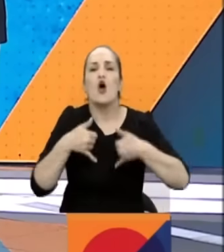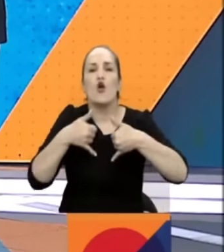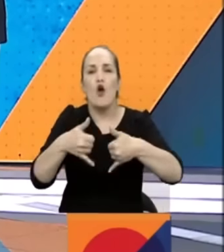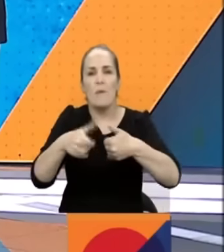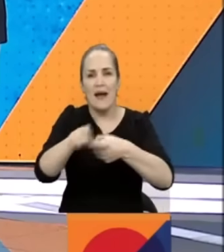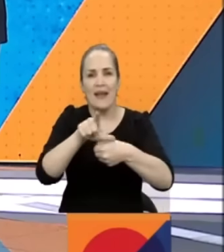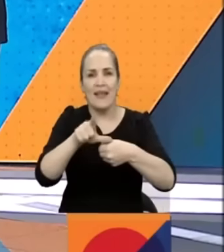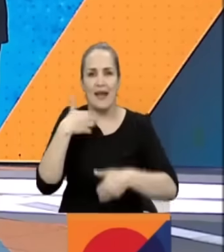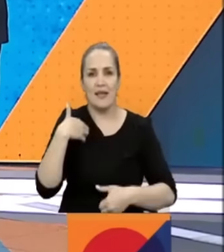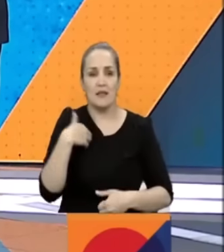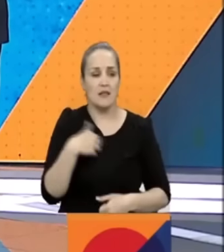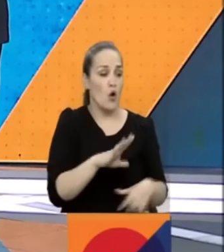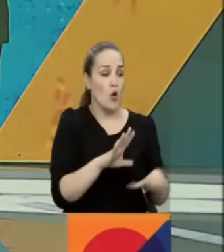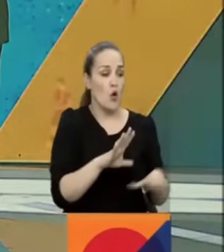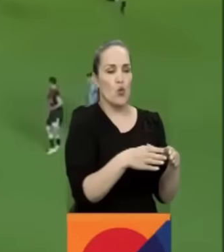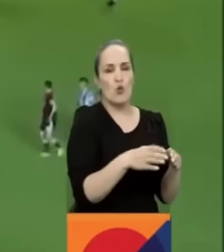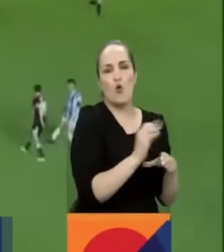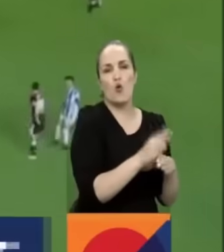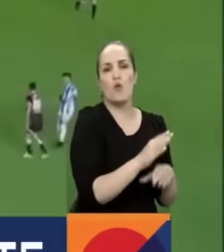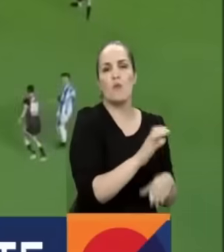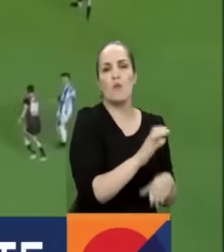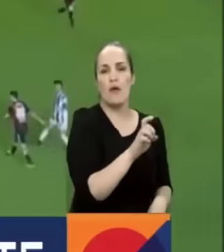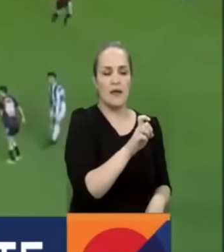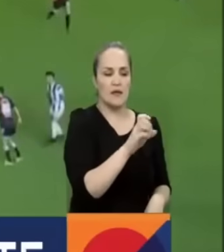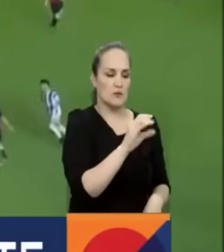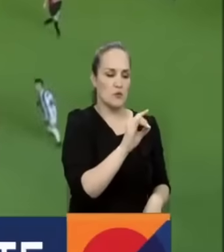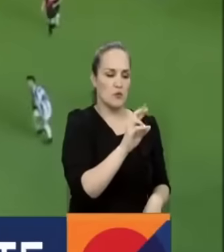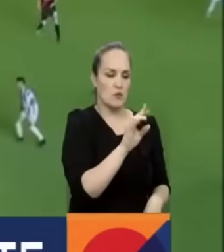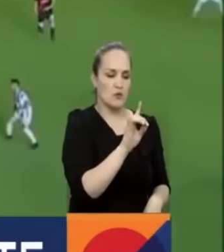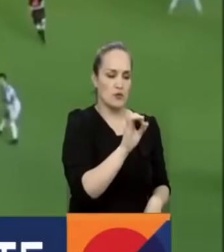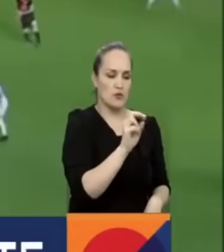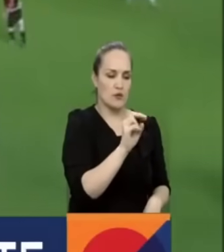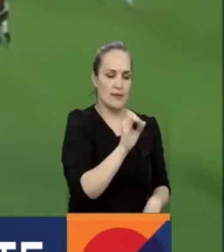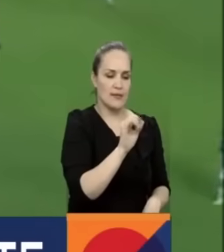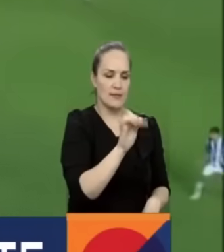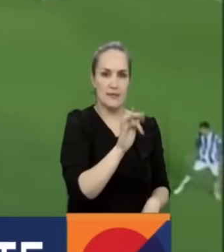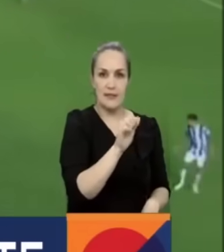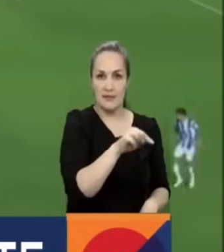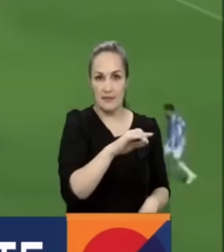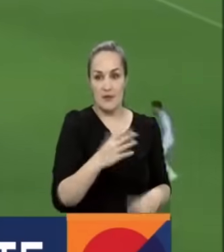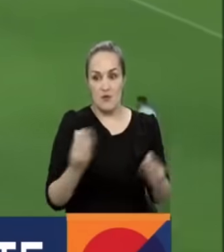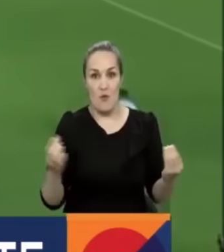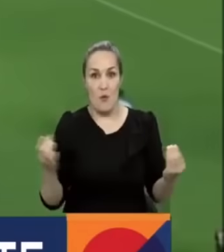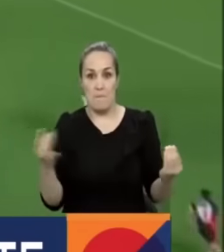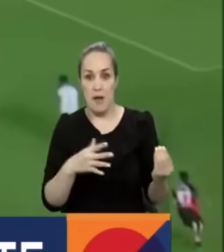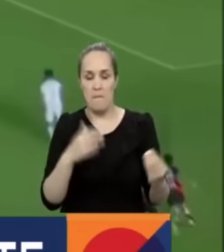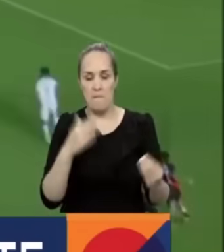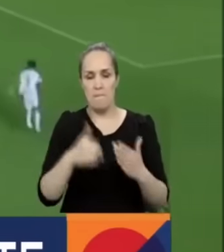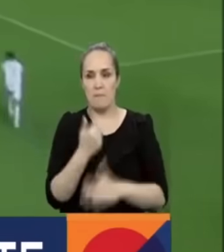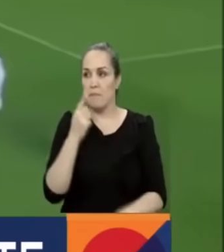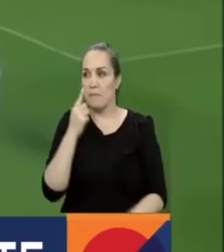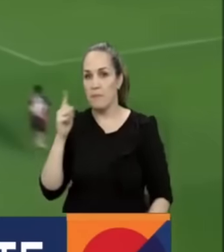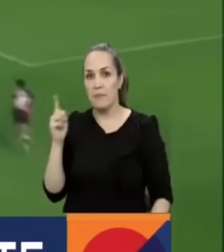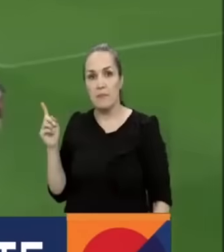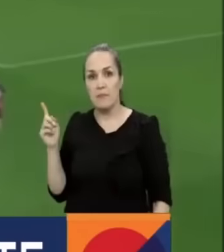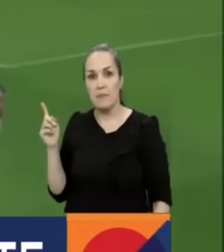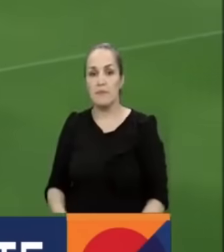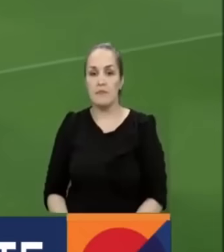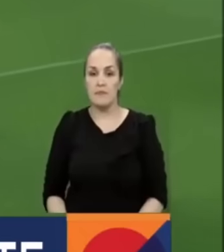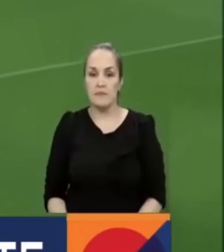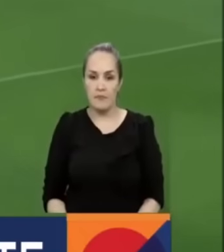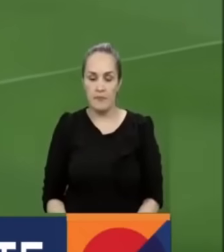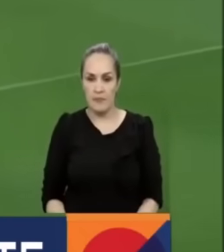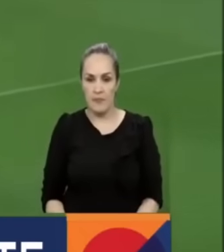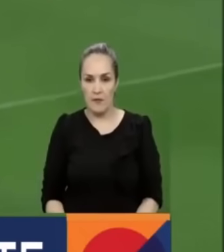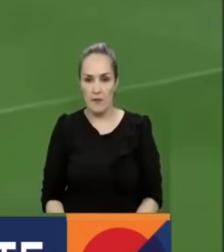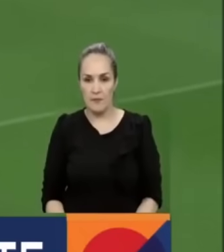el club Excursionistas. La jugada la inició Paulo Díaz tocando para Colidio, que habilitó a Franco